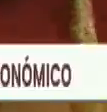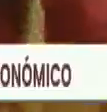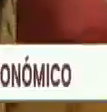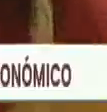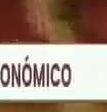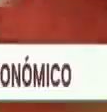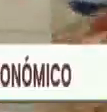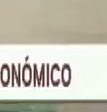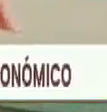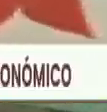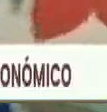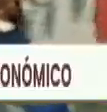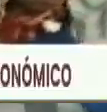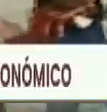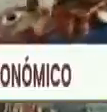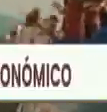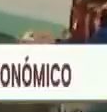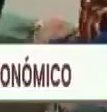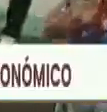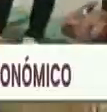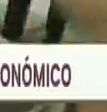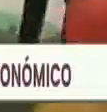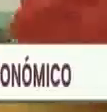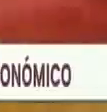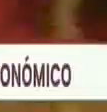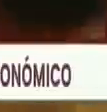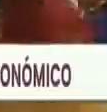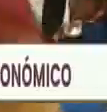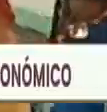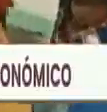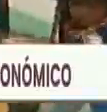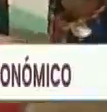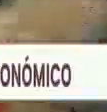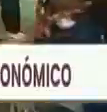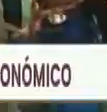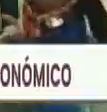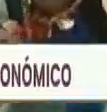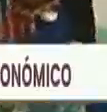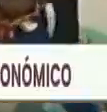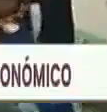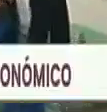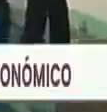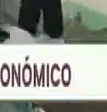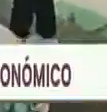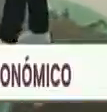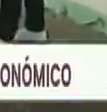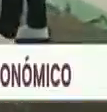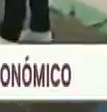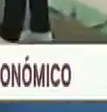azogue en las patas, y esta burra tiene azogue en las patas.